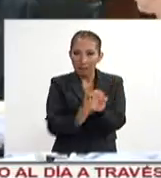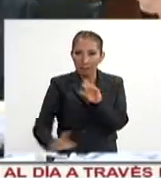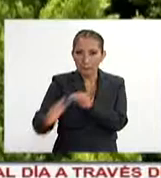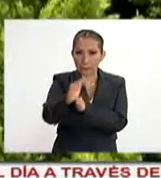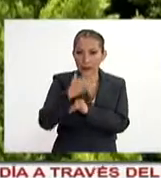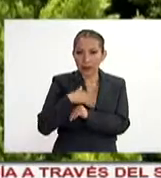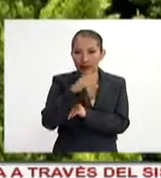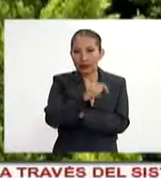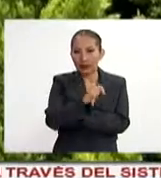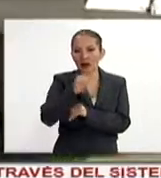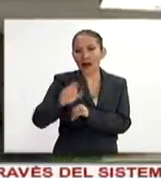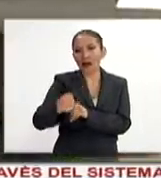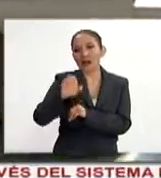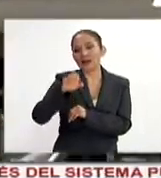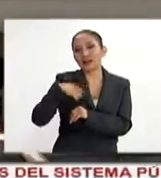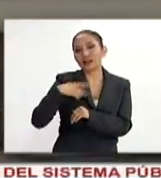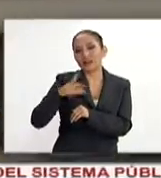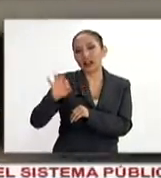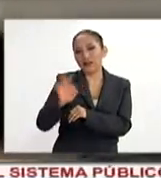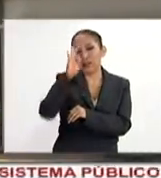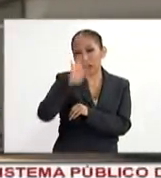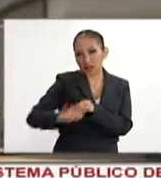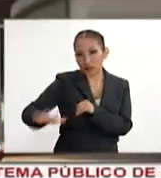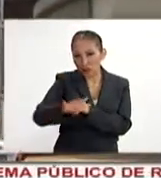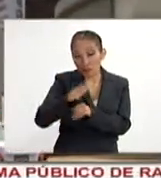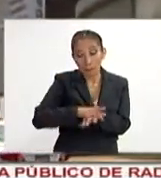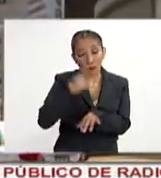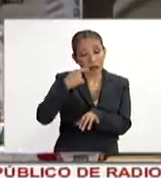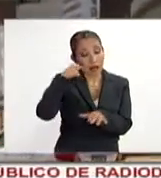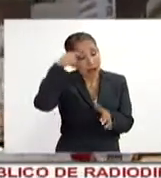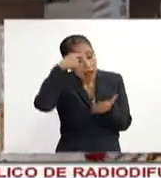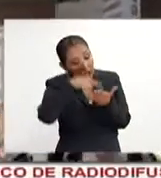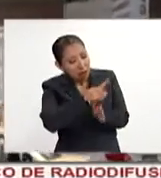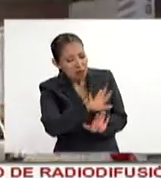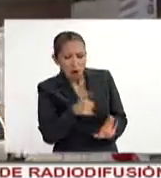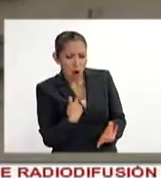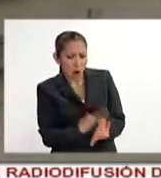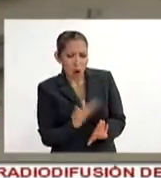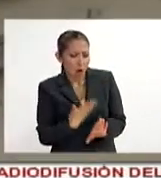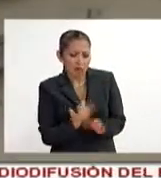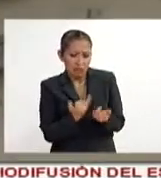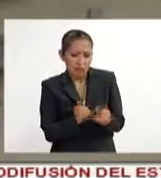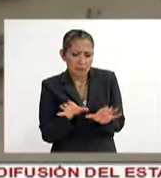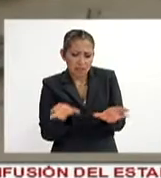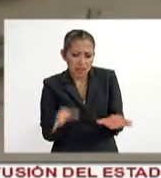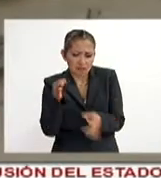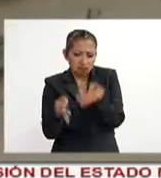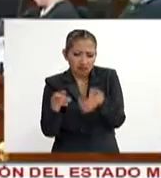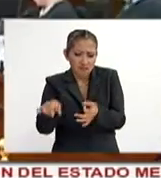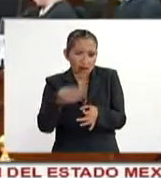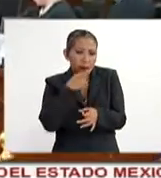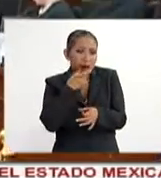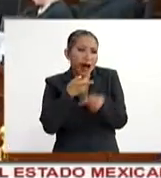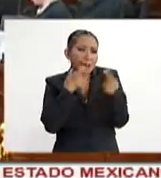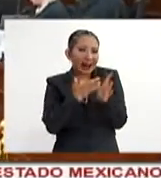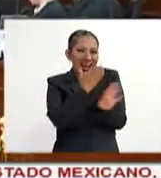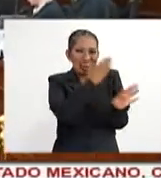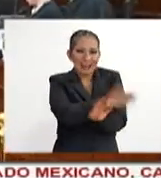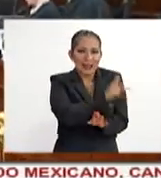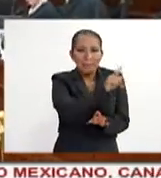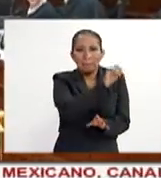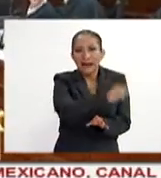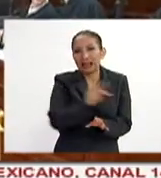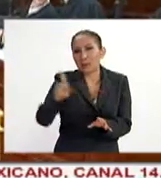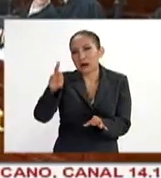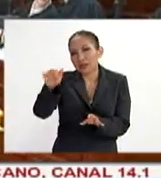del Tribunal Electoral del Poder Judicial de la Federación. Esto al considerar que no viola la independencia judicial tal y como argumentaron el PAN